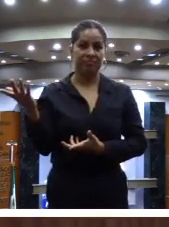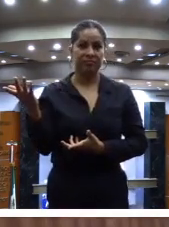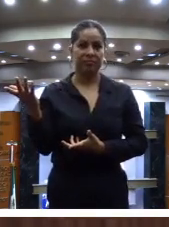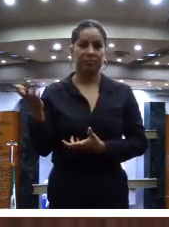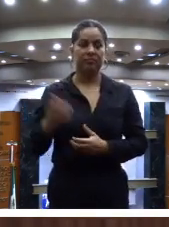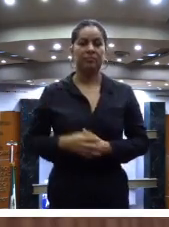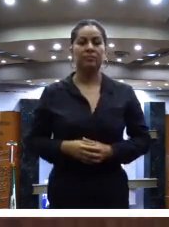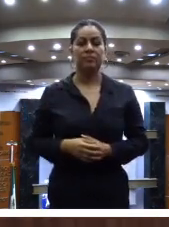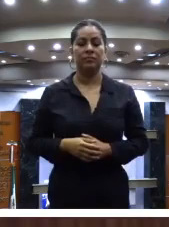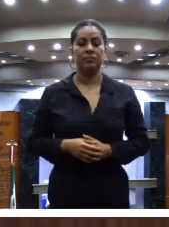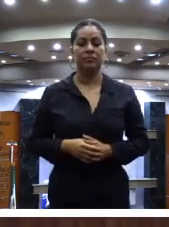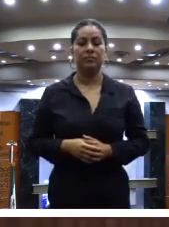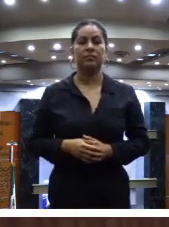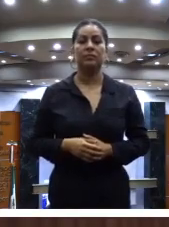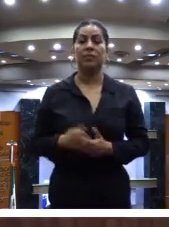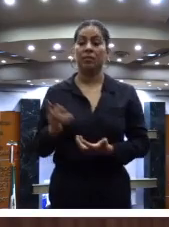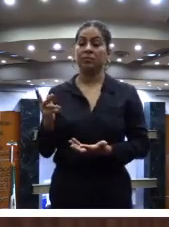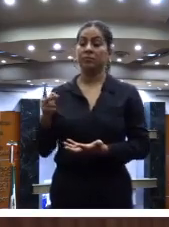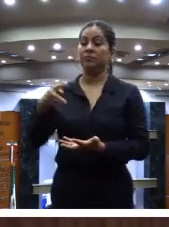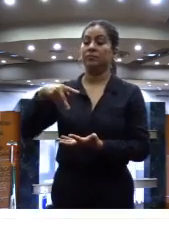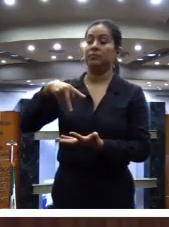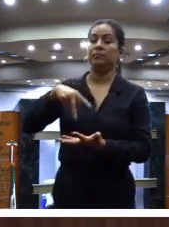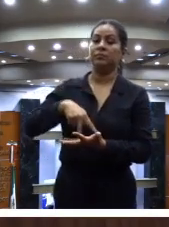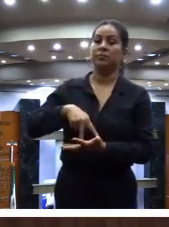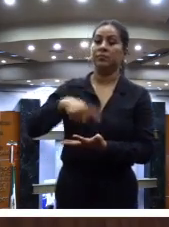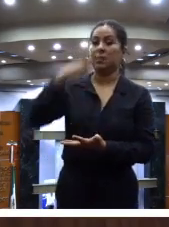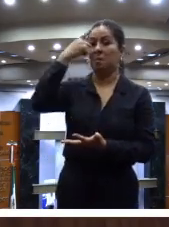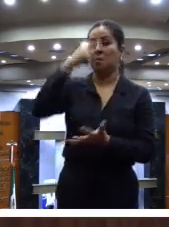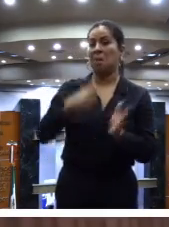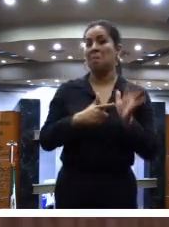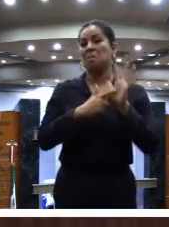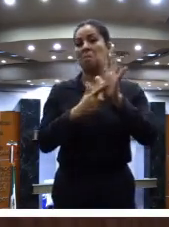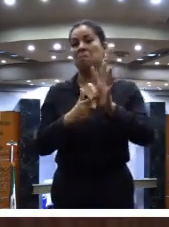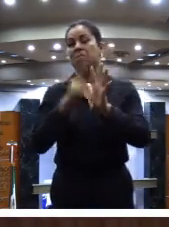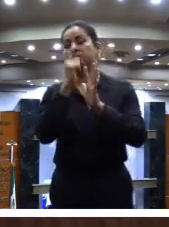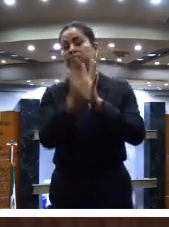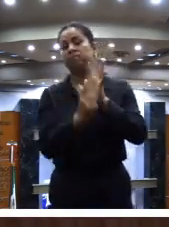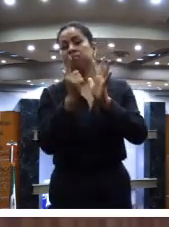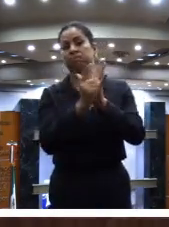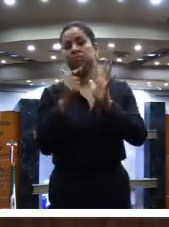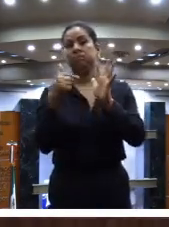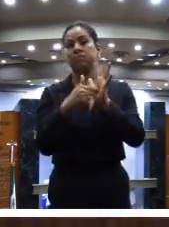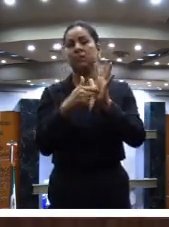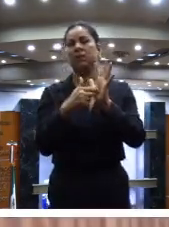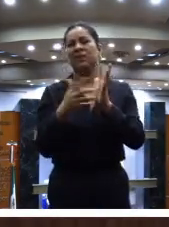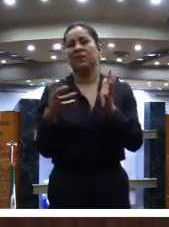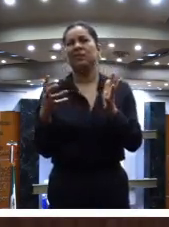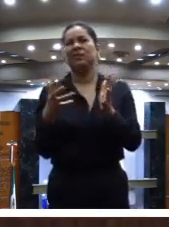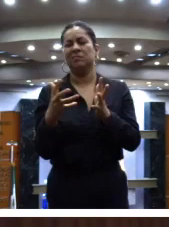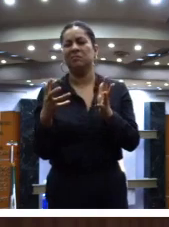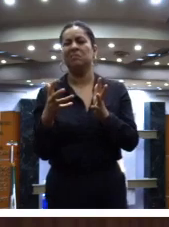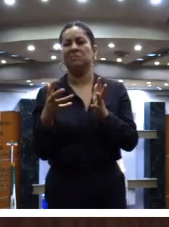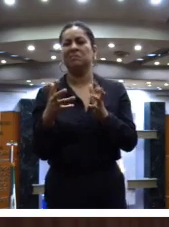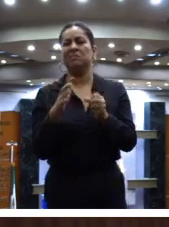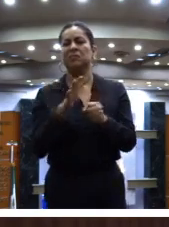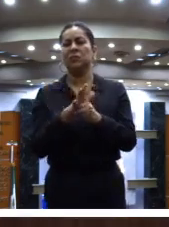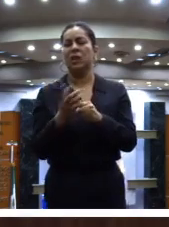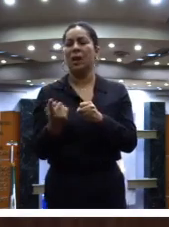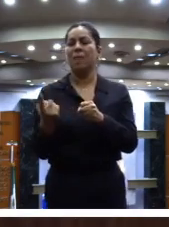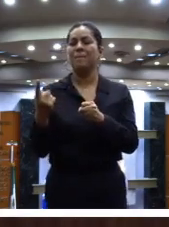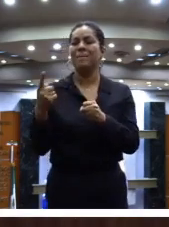diputados acudo a esta Tribuna para presentar una iniciativa que obedece a un